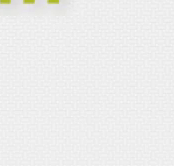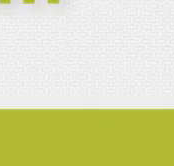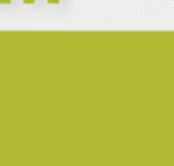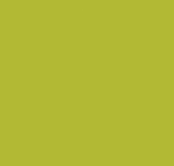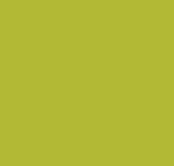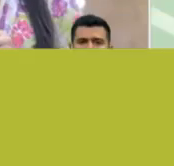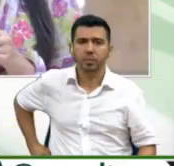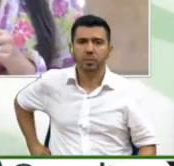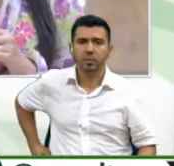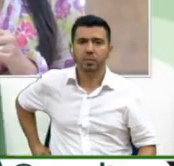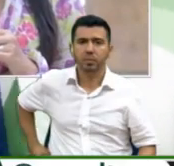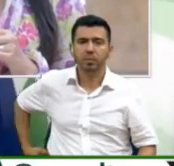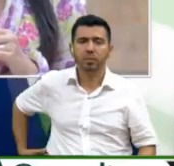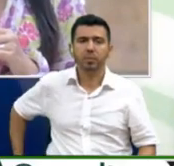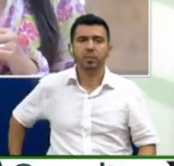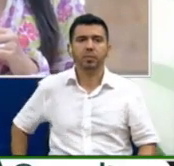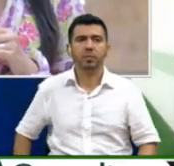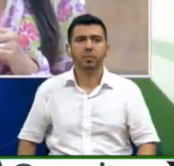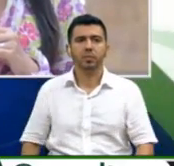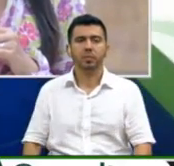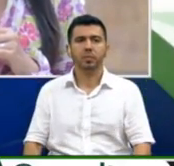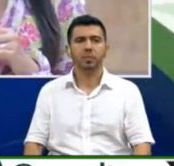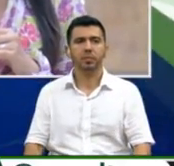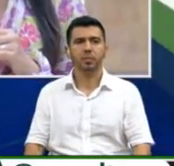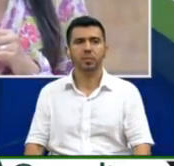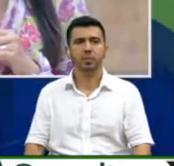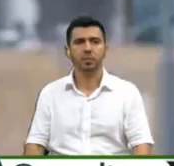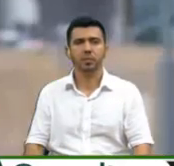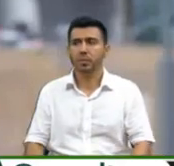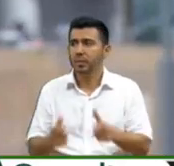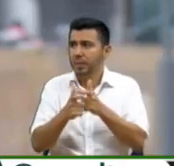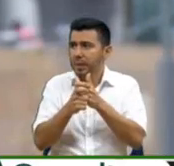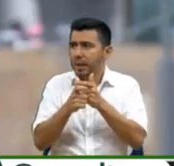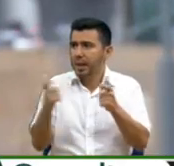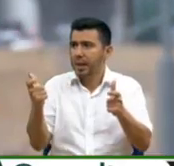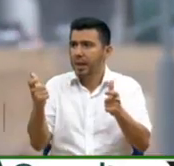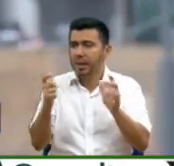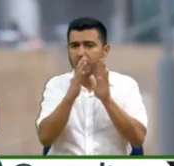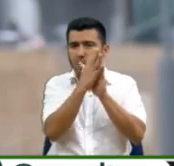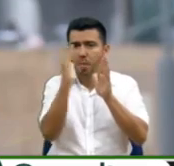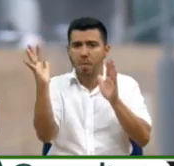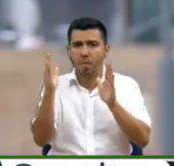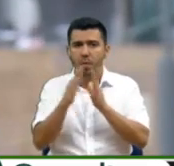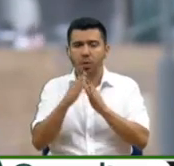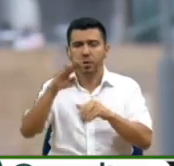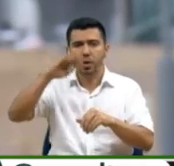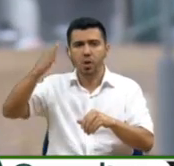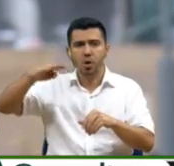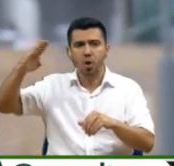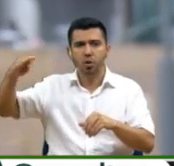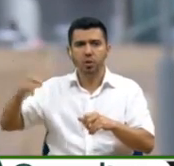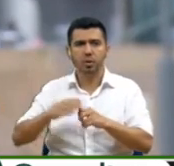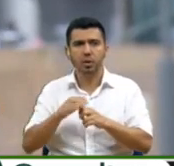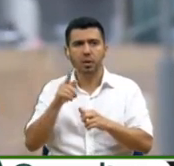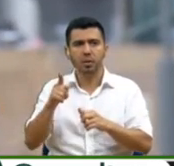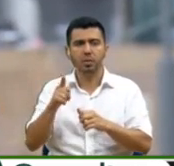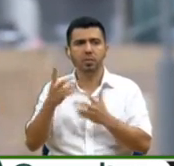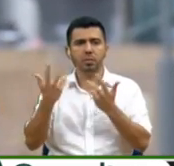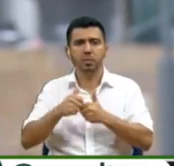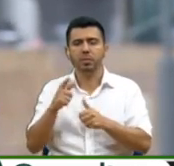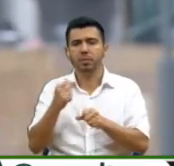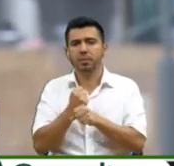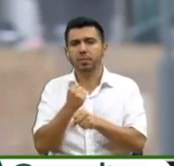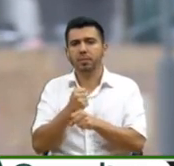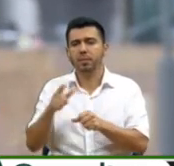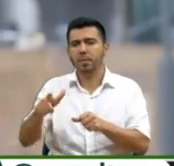elantro.com. Hola, muy buenas tardes. El gran proyecto del Bosque de los Cerros Orientales, el Parque de la Escarpa Occidental y el funcionamiento de la